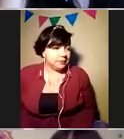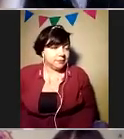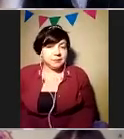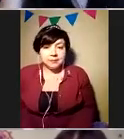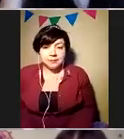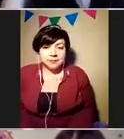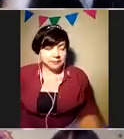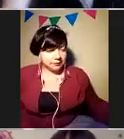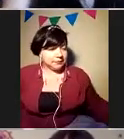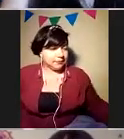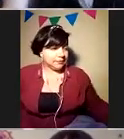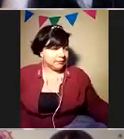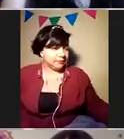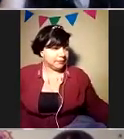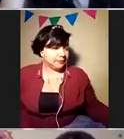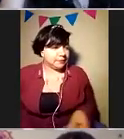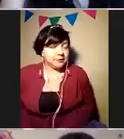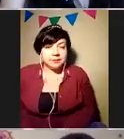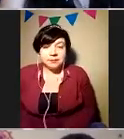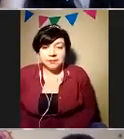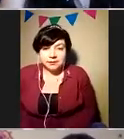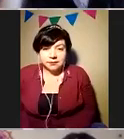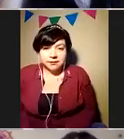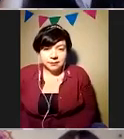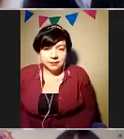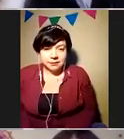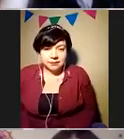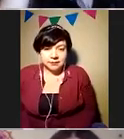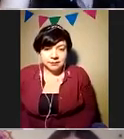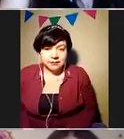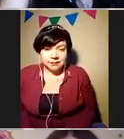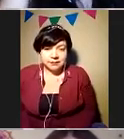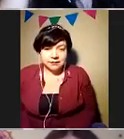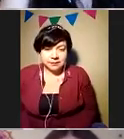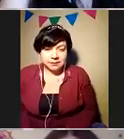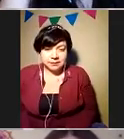moda antes? ¿Lo estudias? ¿Es una inquietud personal?